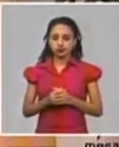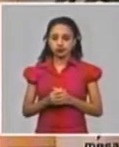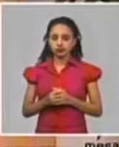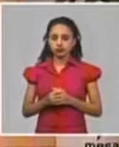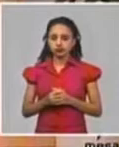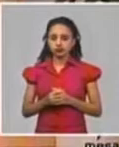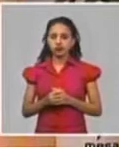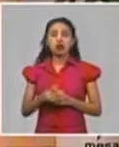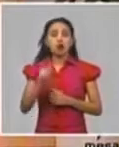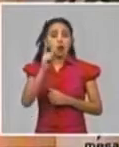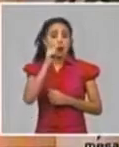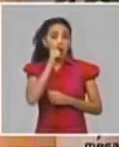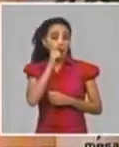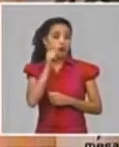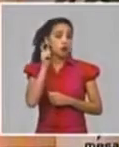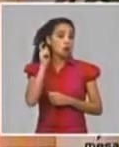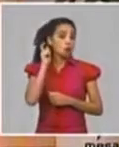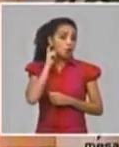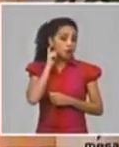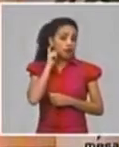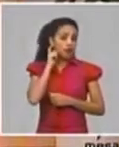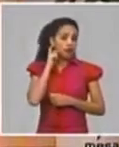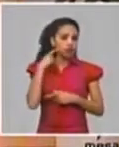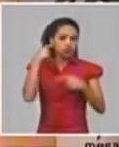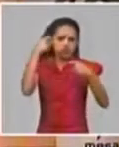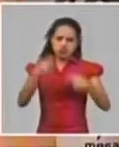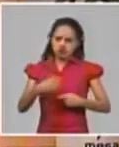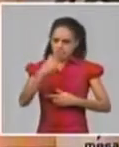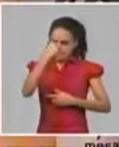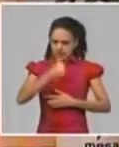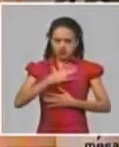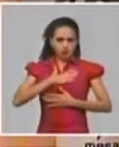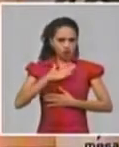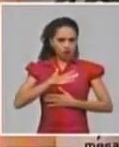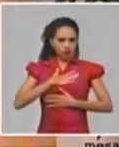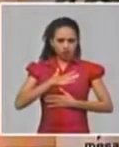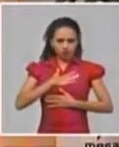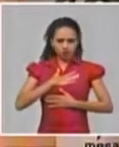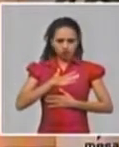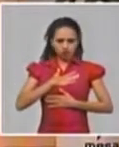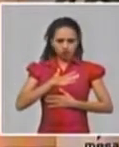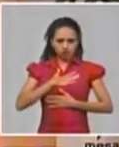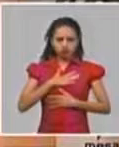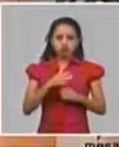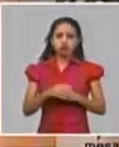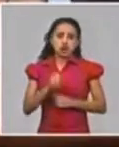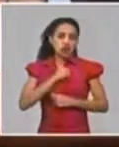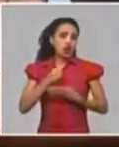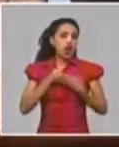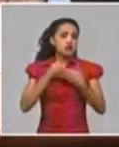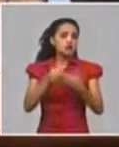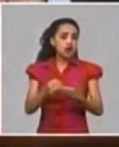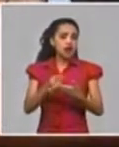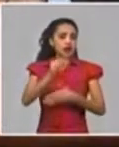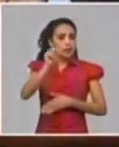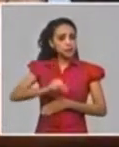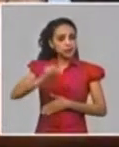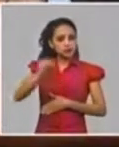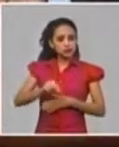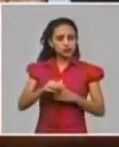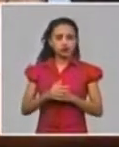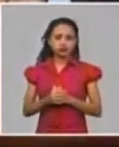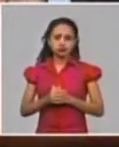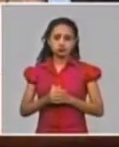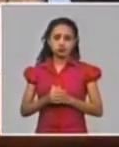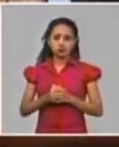hombres, mujeres, que toman la decisión personal de saldar su propia deuda con la humanidad, como en algún momento nos lo